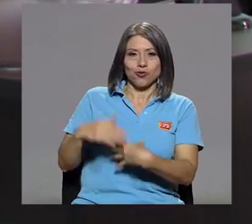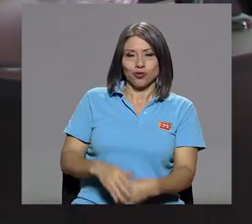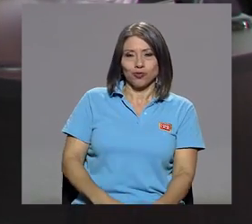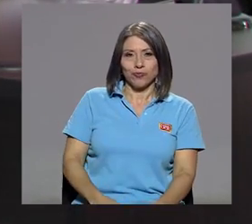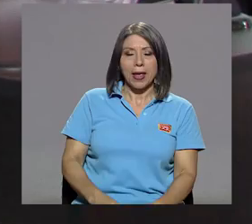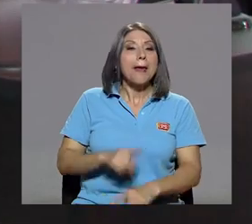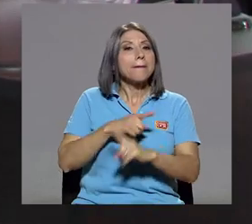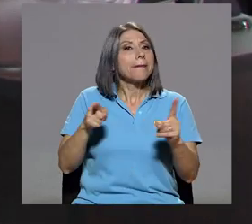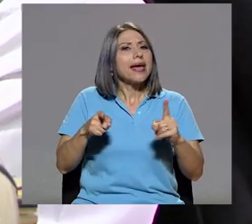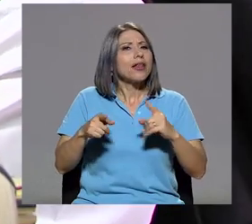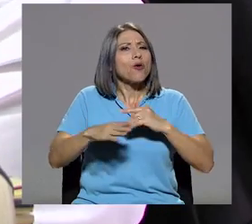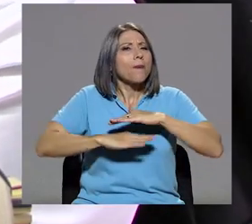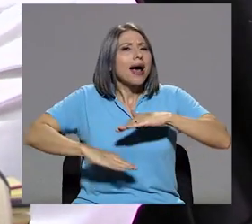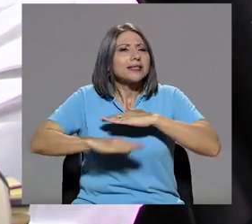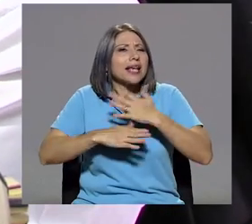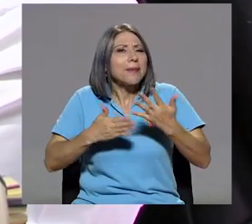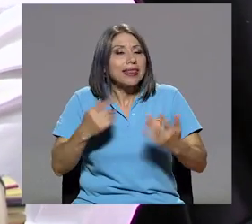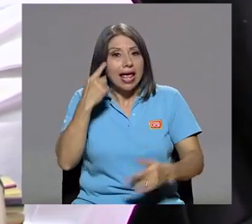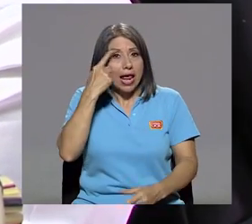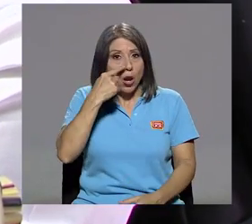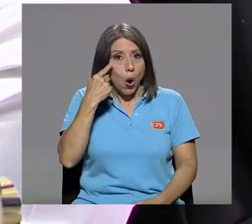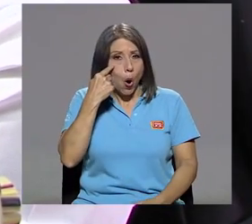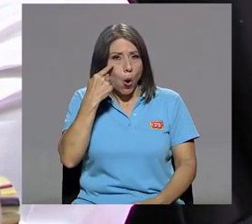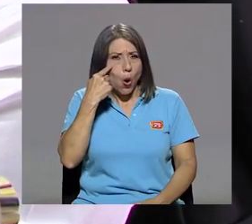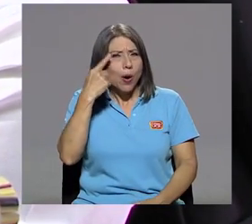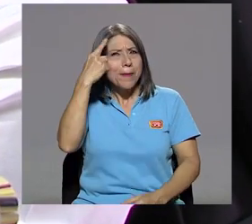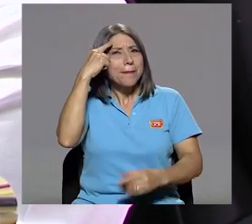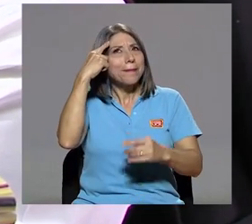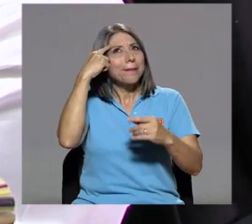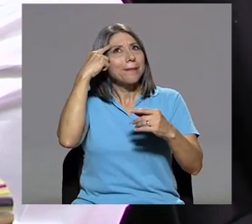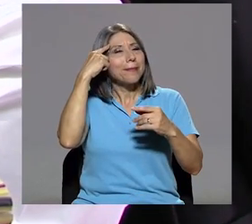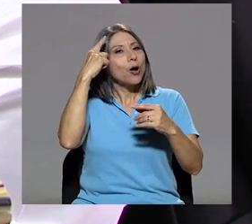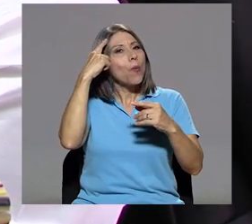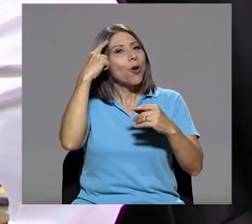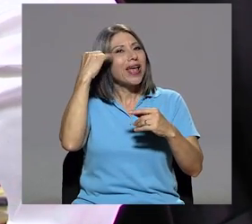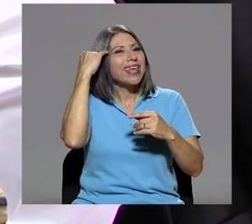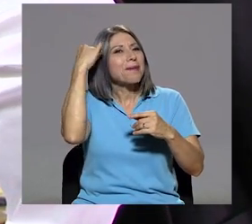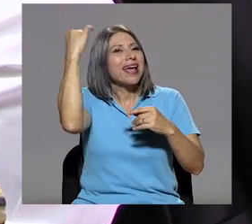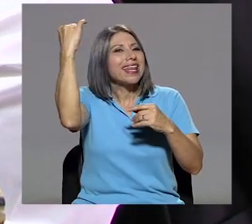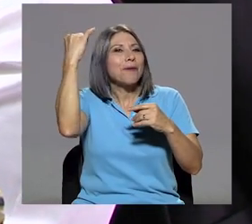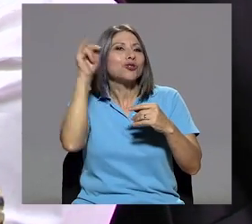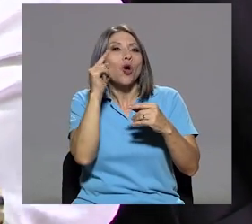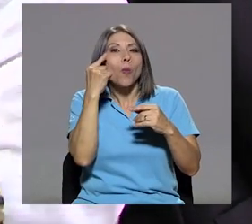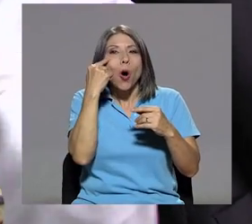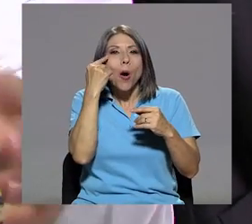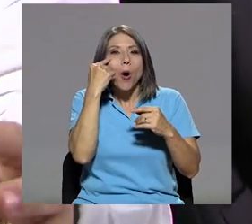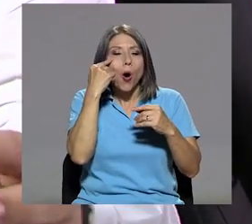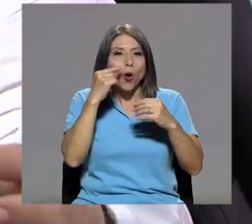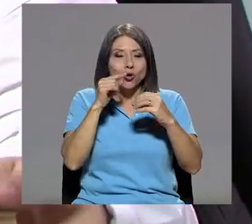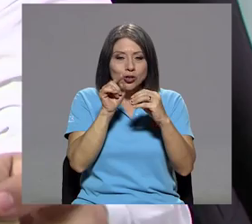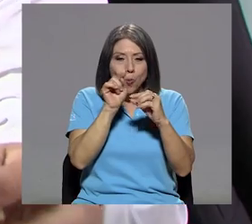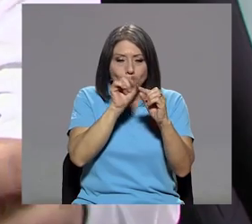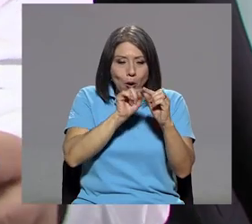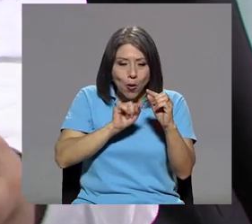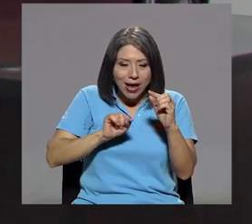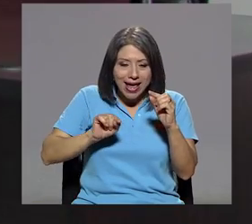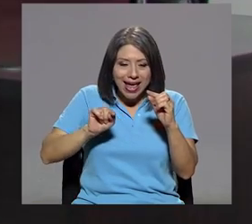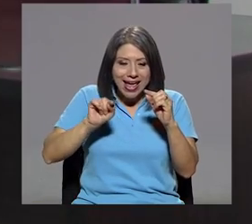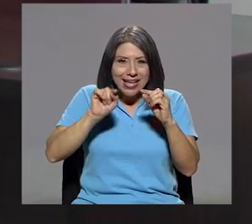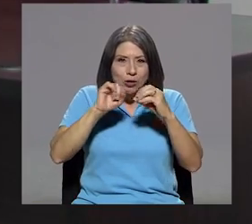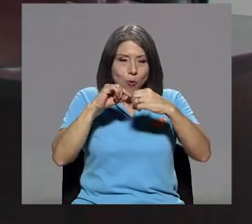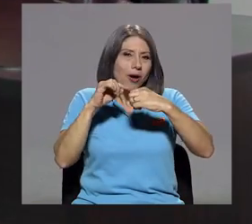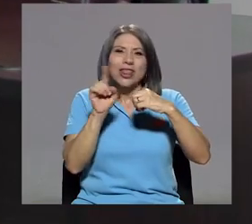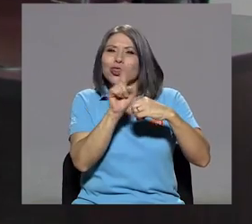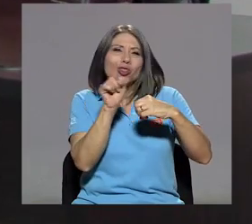para hacerlo. Pero básicamente el ojo, imaginemos lo que es una bolita perfectamente esférica, digamos. Que no lo